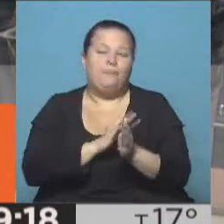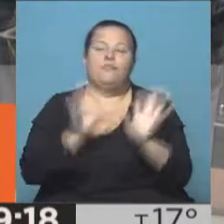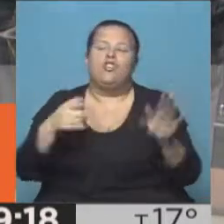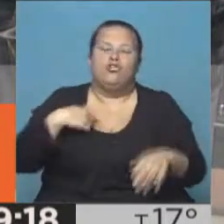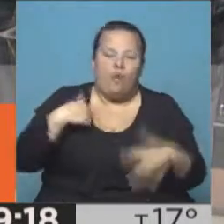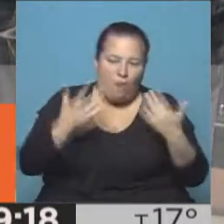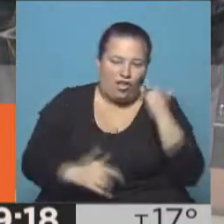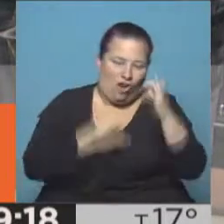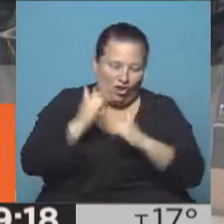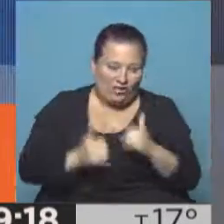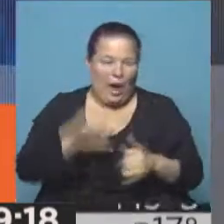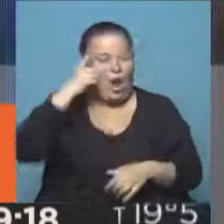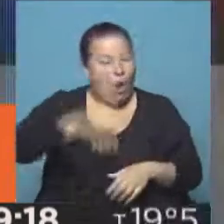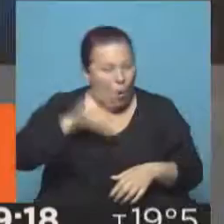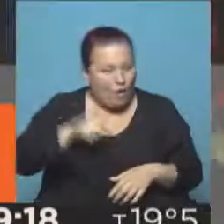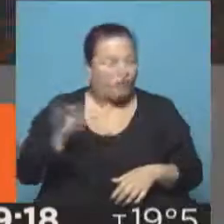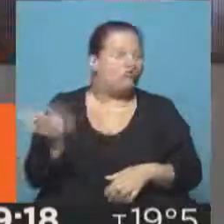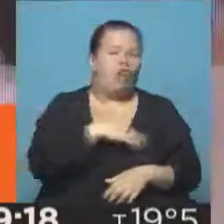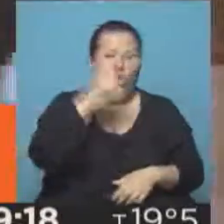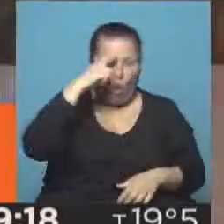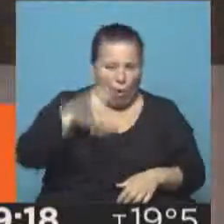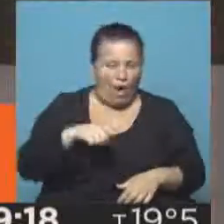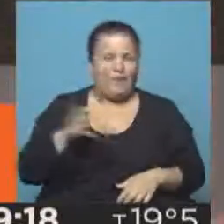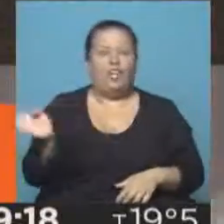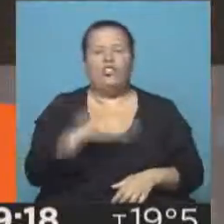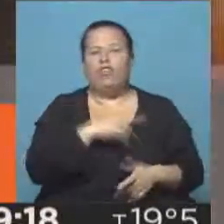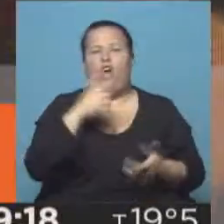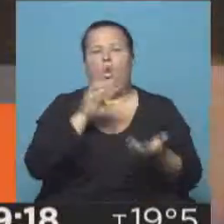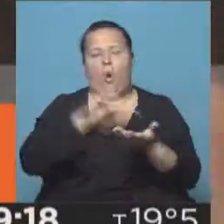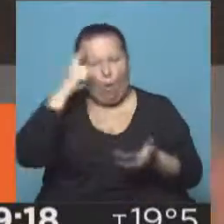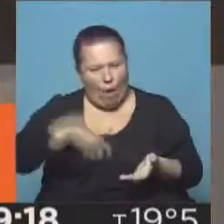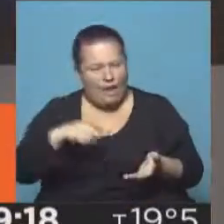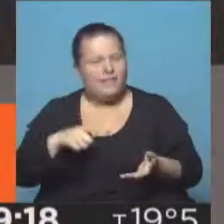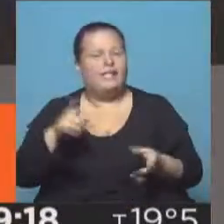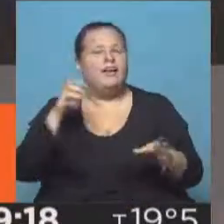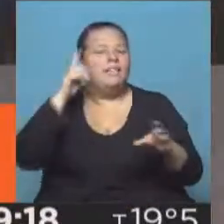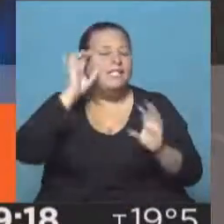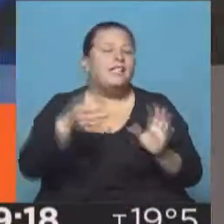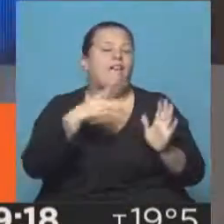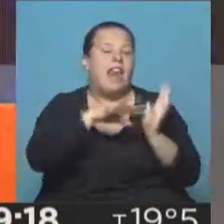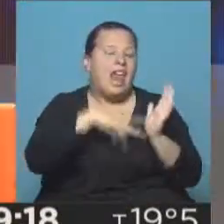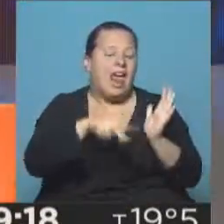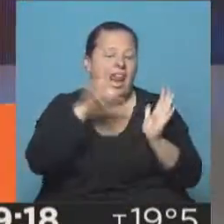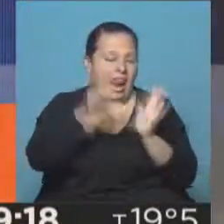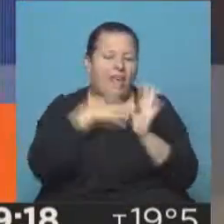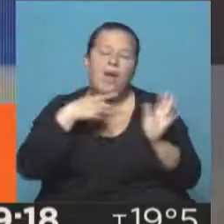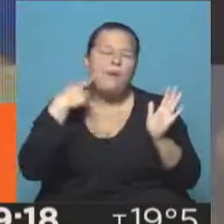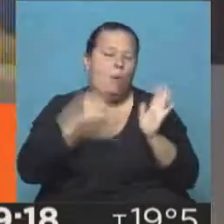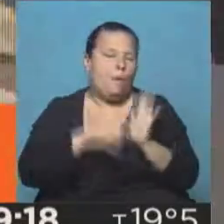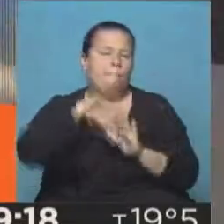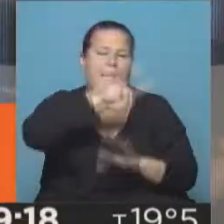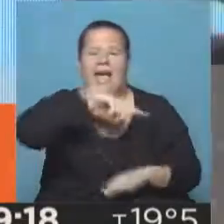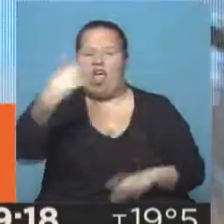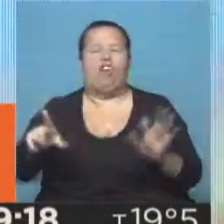por eso señalaba, los jueces, todos los jueces de todas las cámaras, de todos los juzgados, son intérpretes de la Constitución y deben aplicarla por encima de